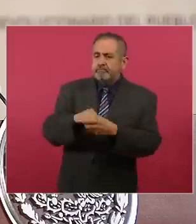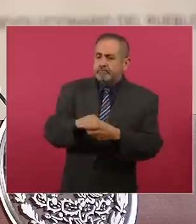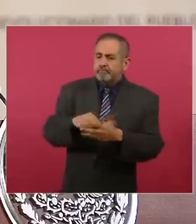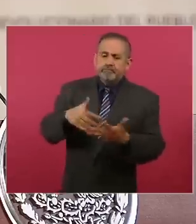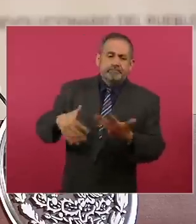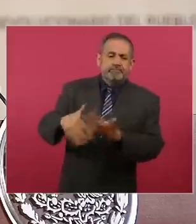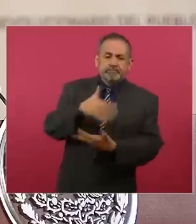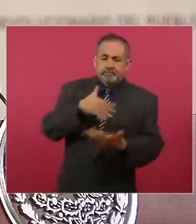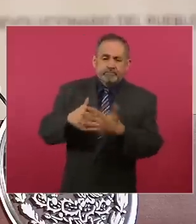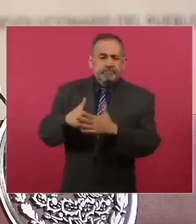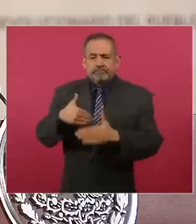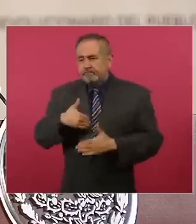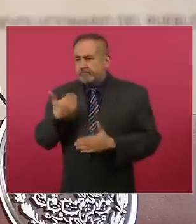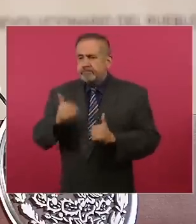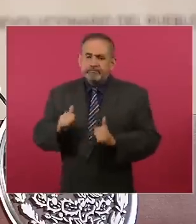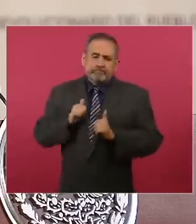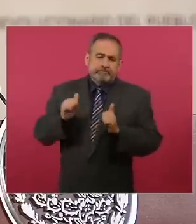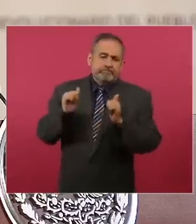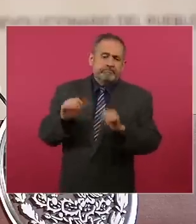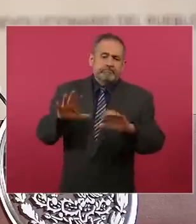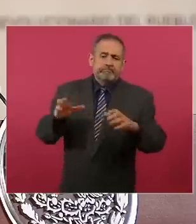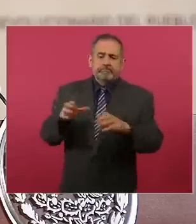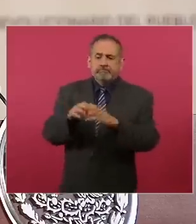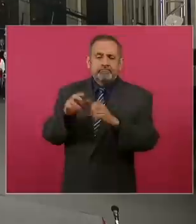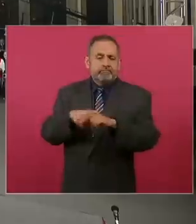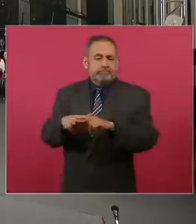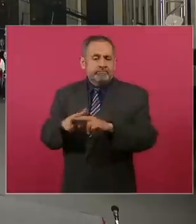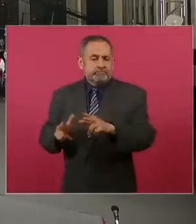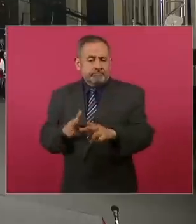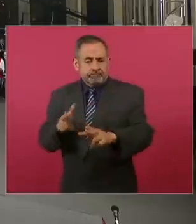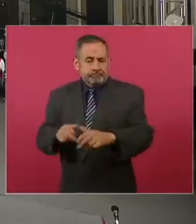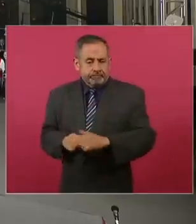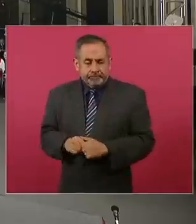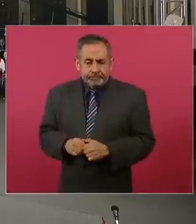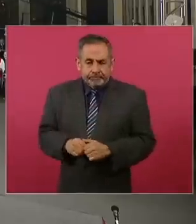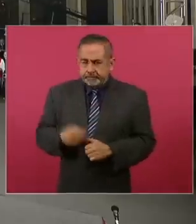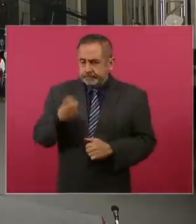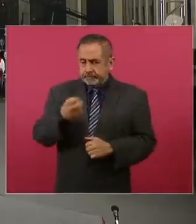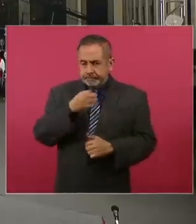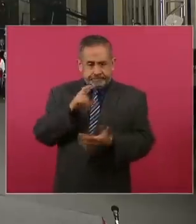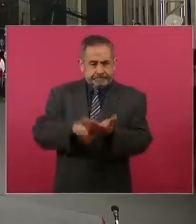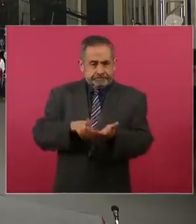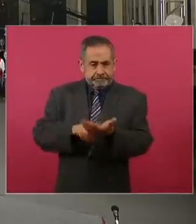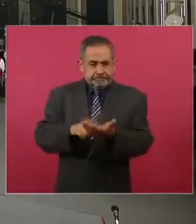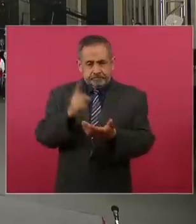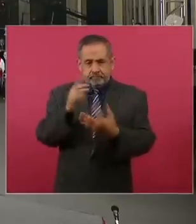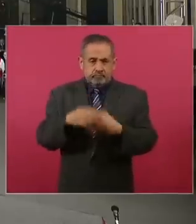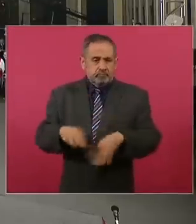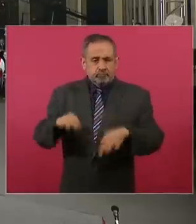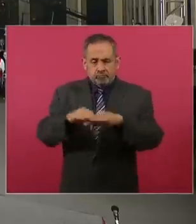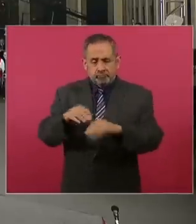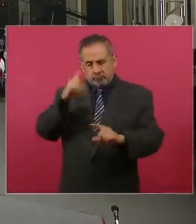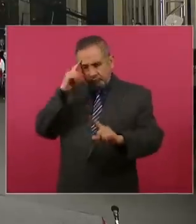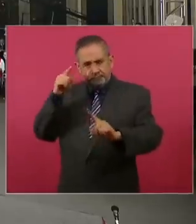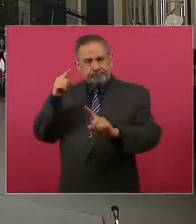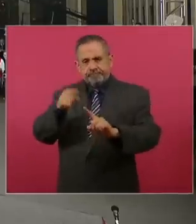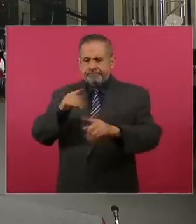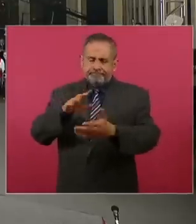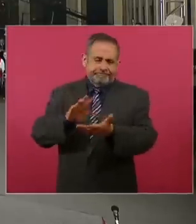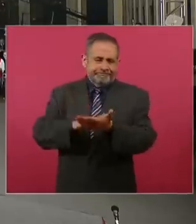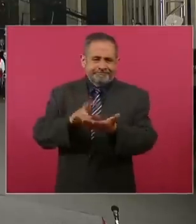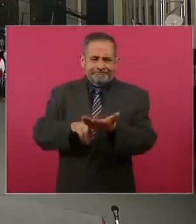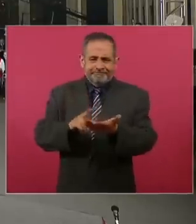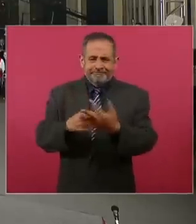los beneficios de este nuevo sistema de transporte. Con ello hacemos valer uno de los principios